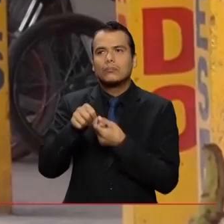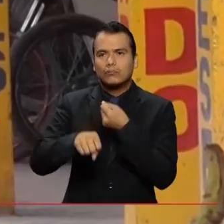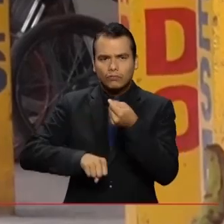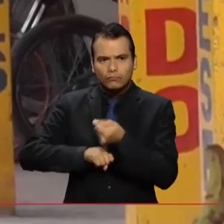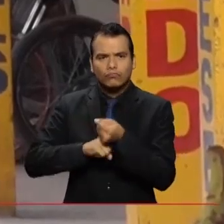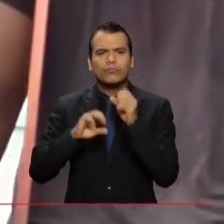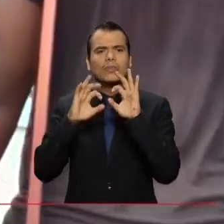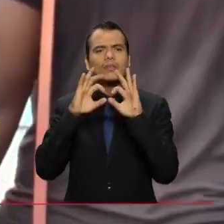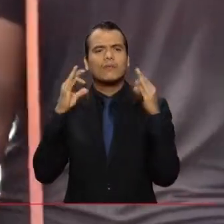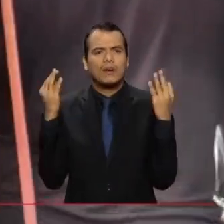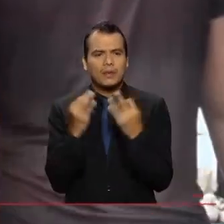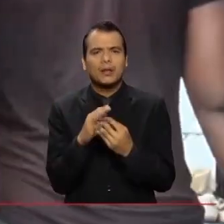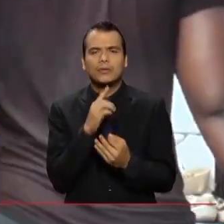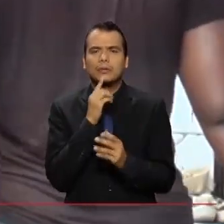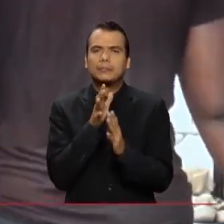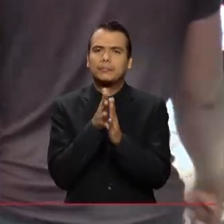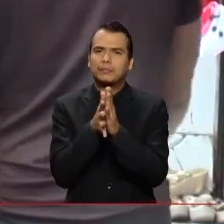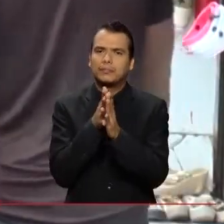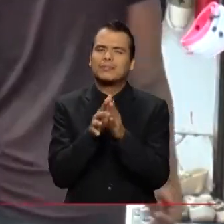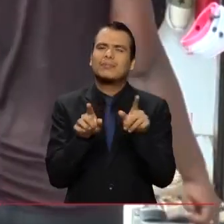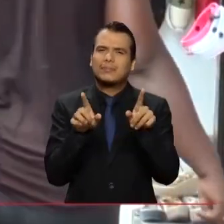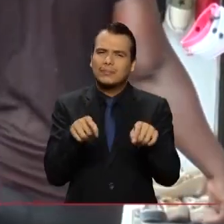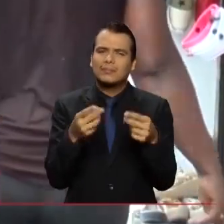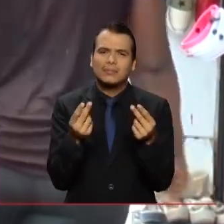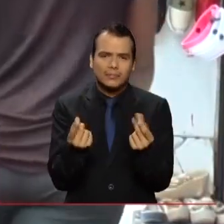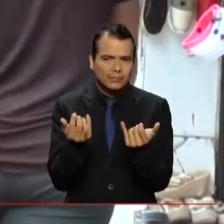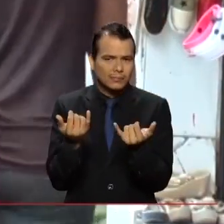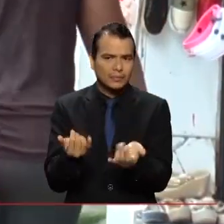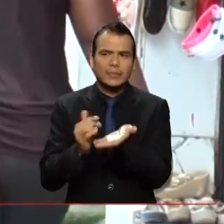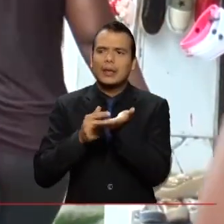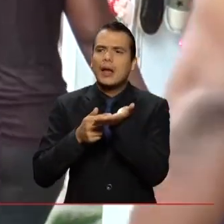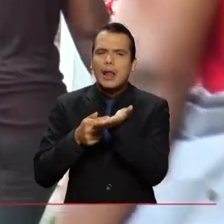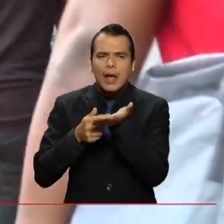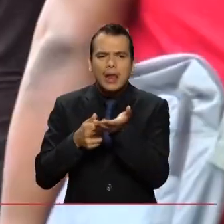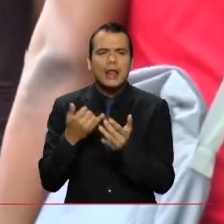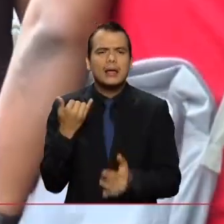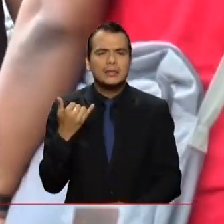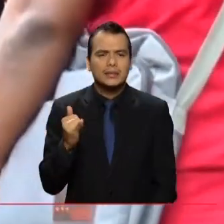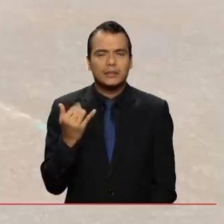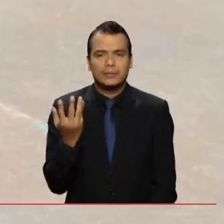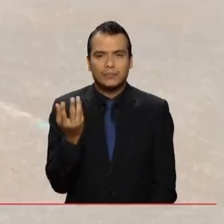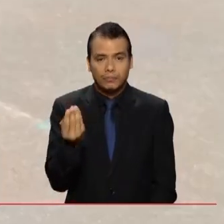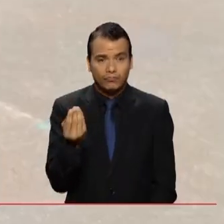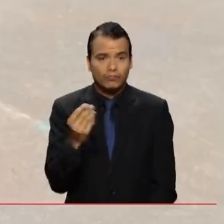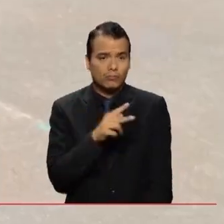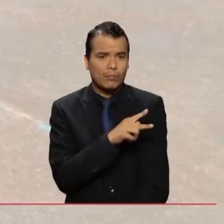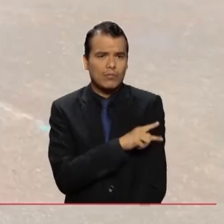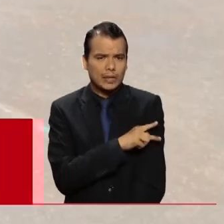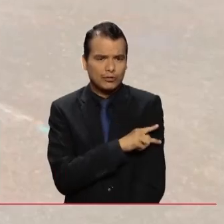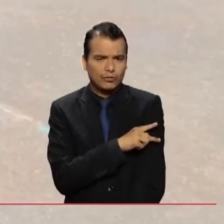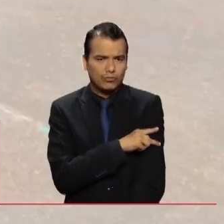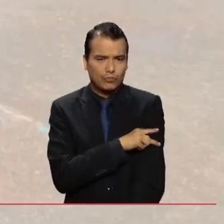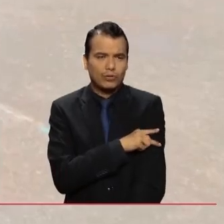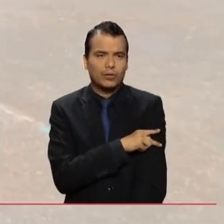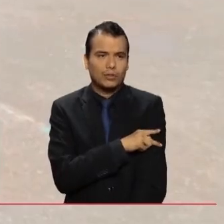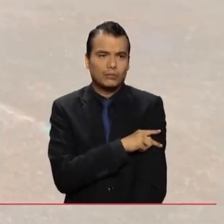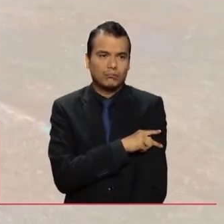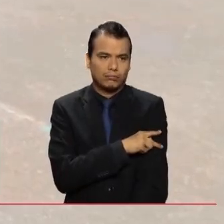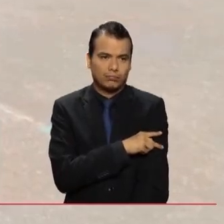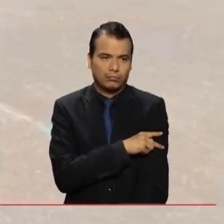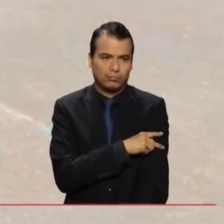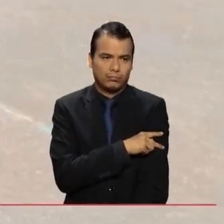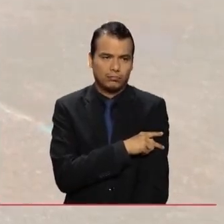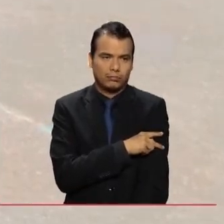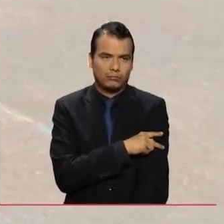que los diálogos sean certeros y sin tanta dilación. Hoy nosotros desde la Personería Municipal de Quibdó estamos adelantando una propuesta, la cual se